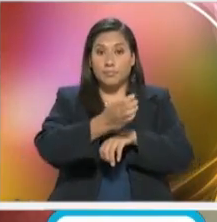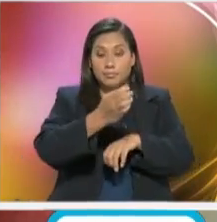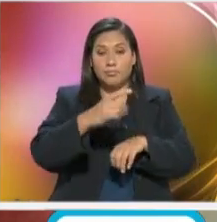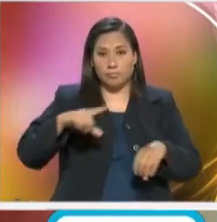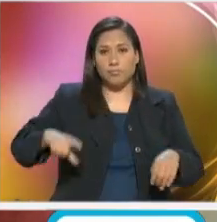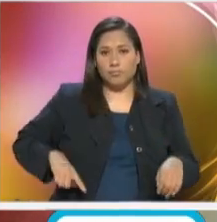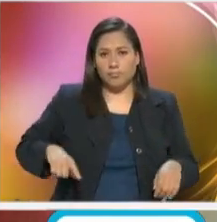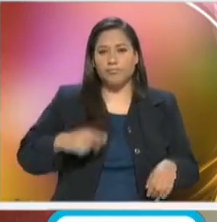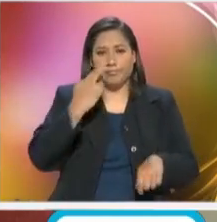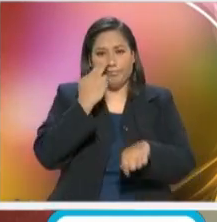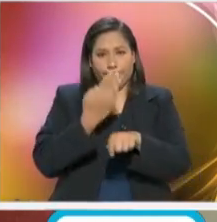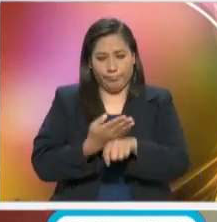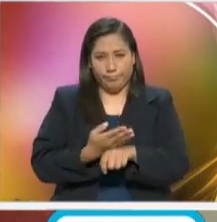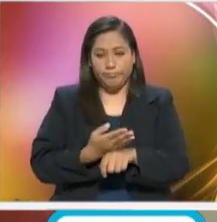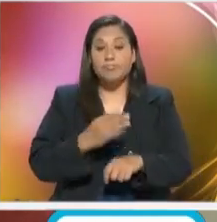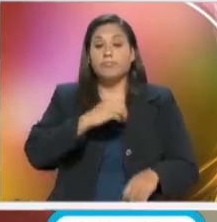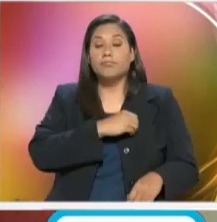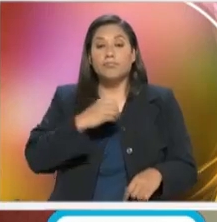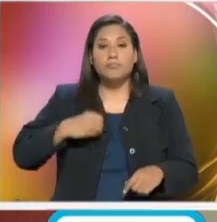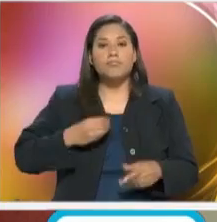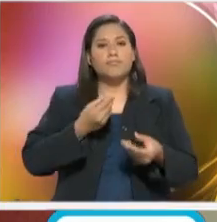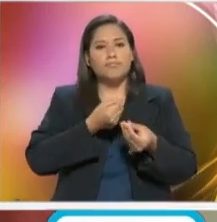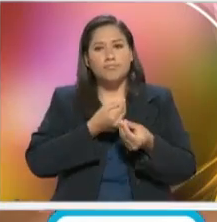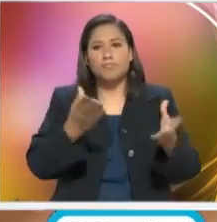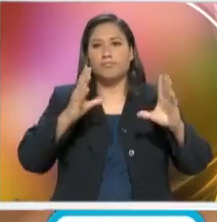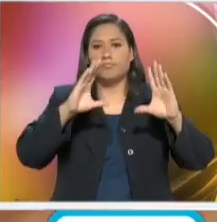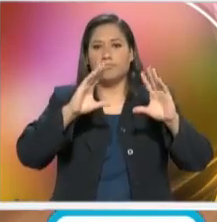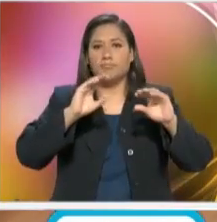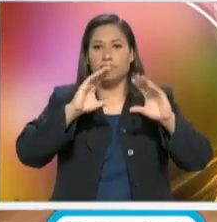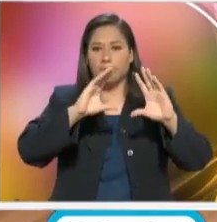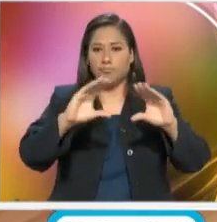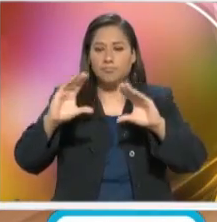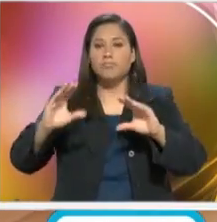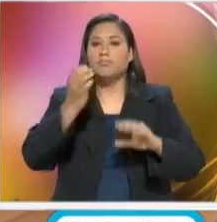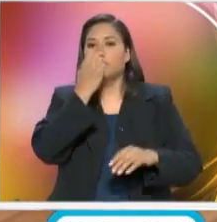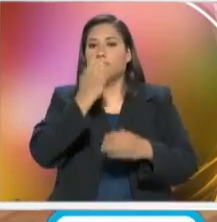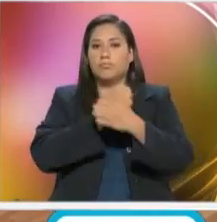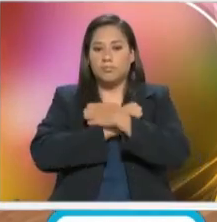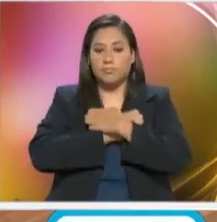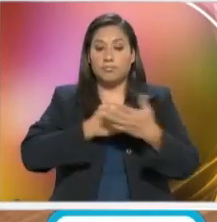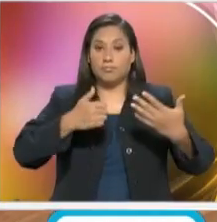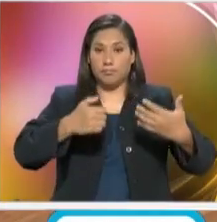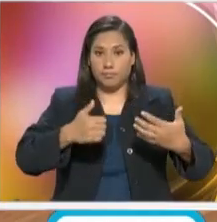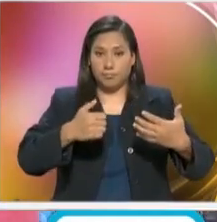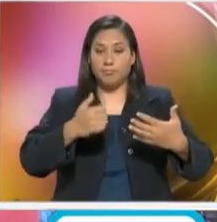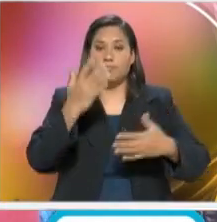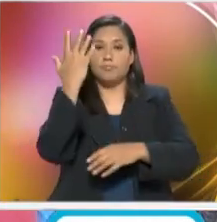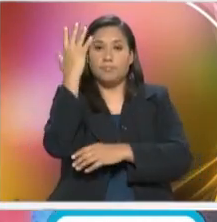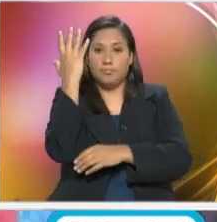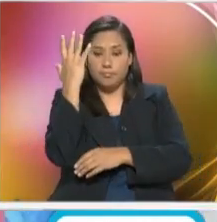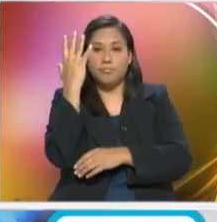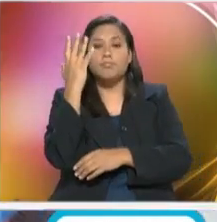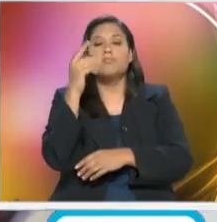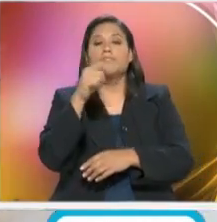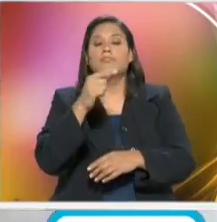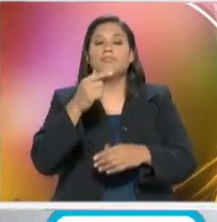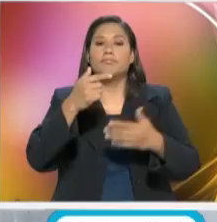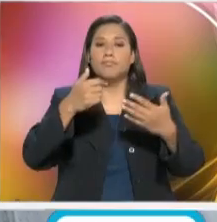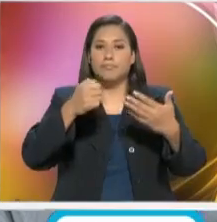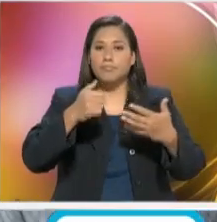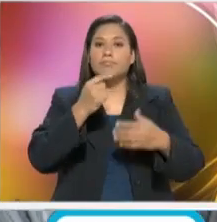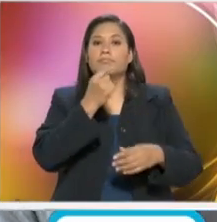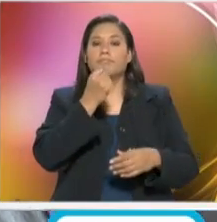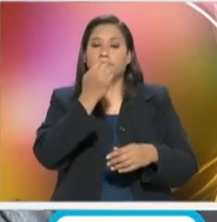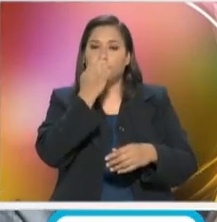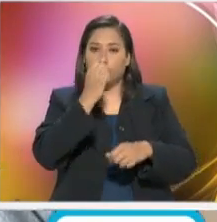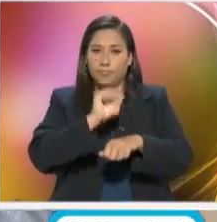hace responsable y es obligación de la impartición de la educación a nivel preescolar, primaria, secundaria y media superior.